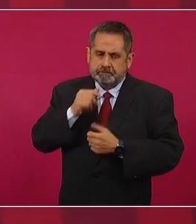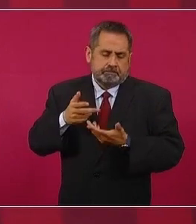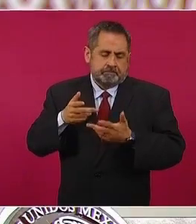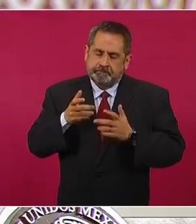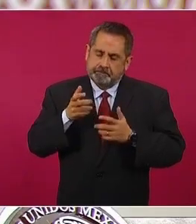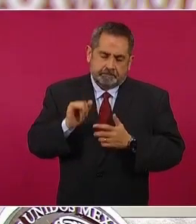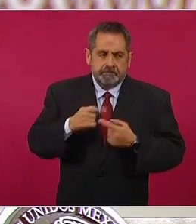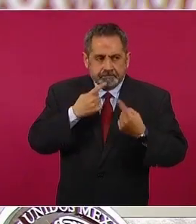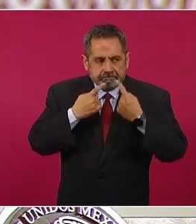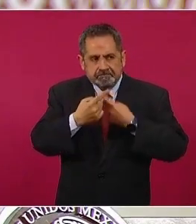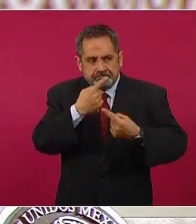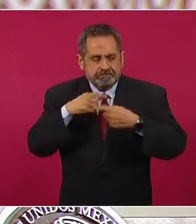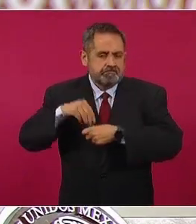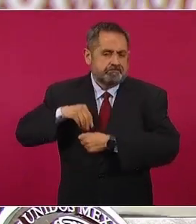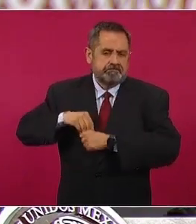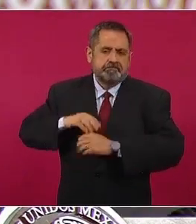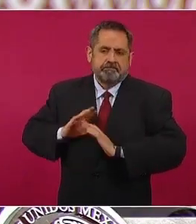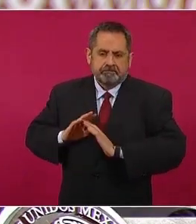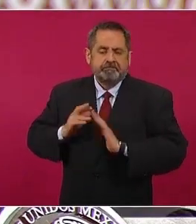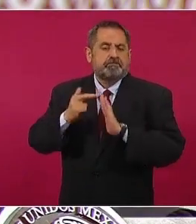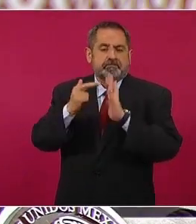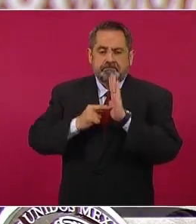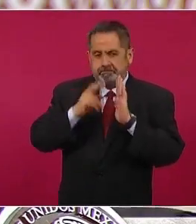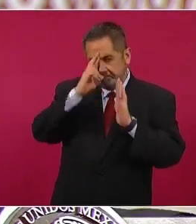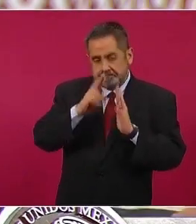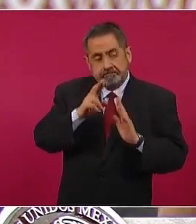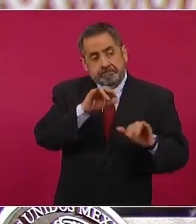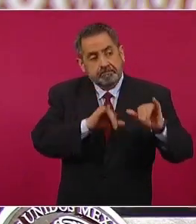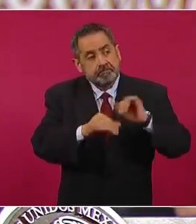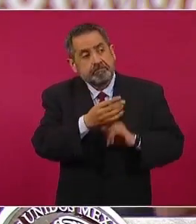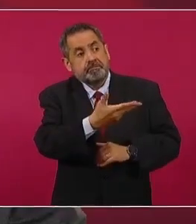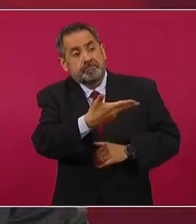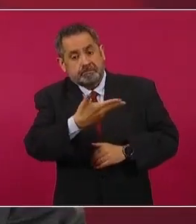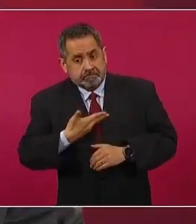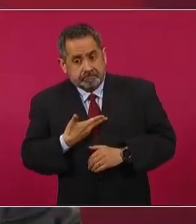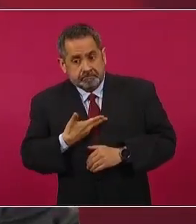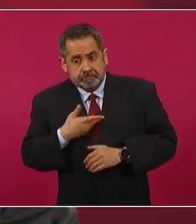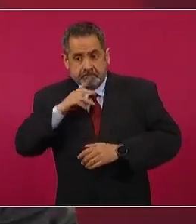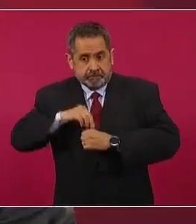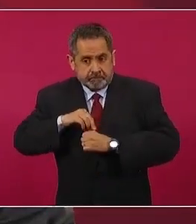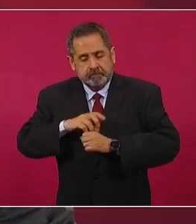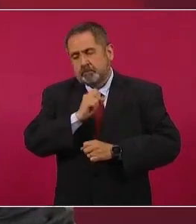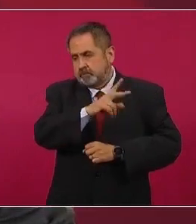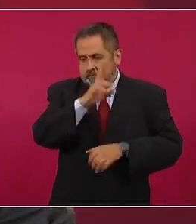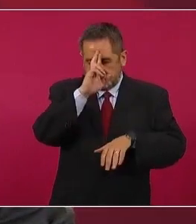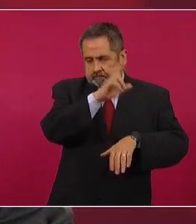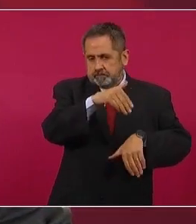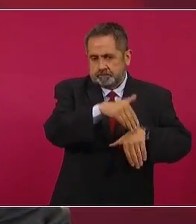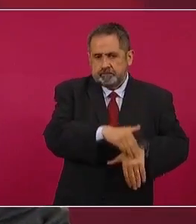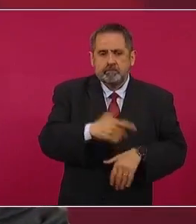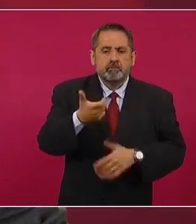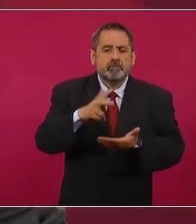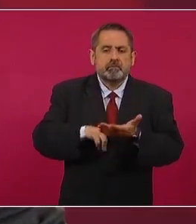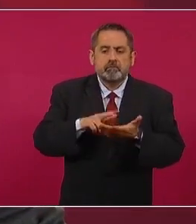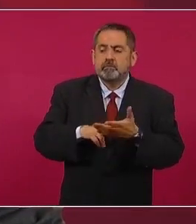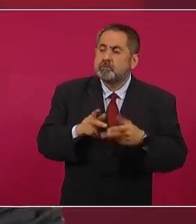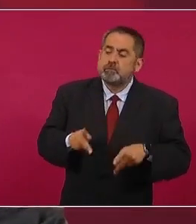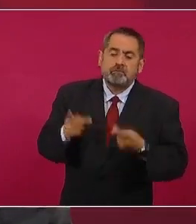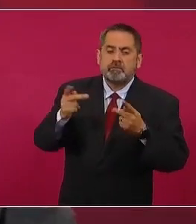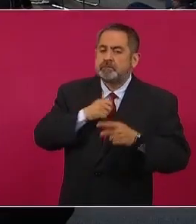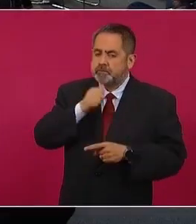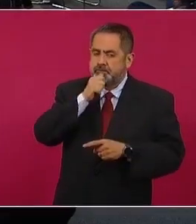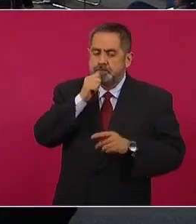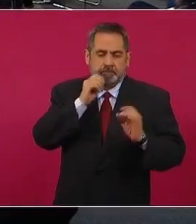la negociación y respetamos lo que los laboratorios piden, que no hagamos público el precio al que lo están ofertando.